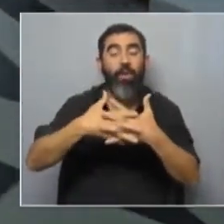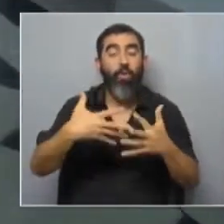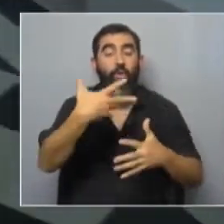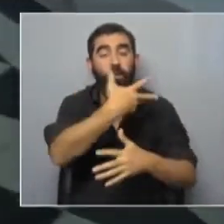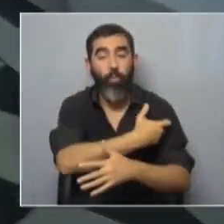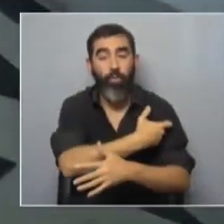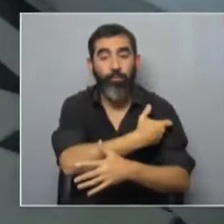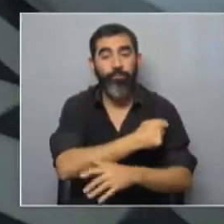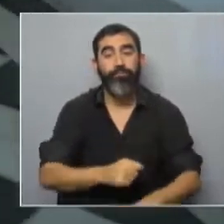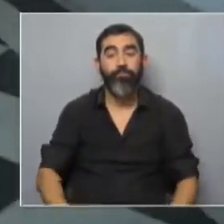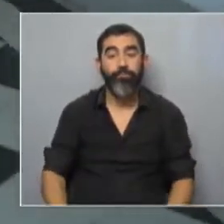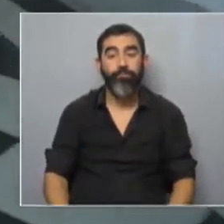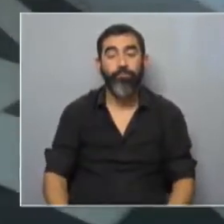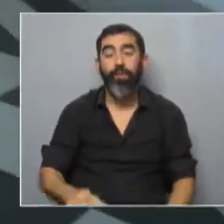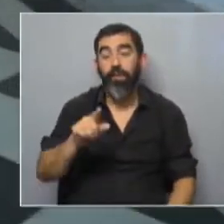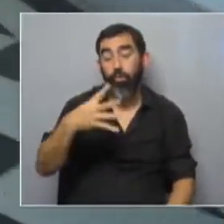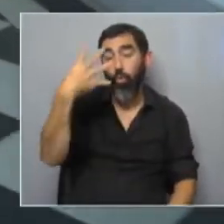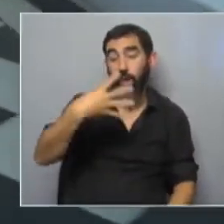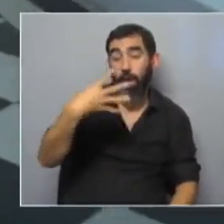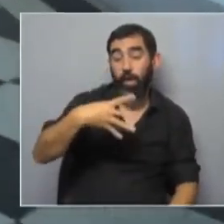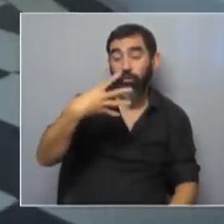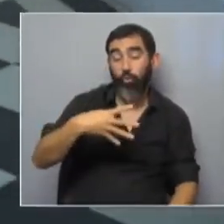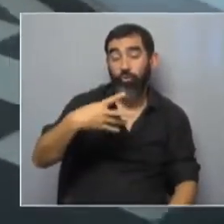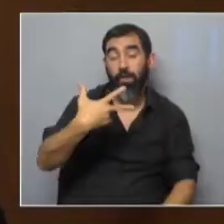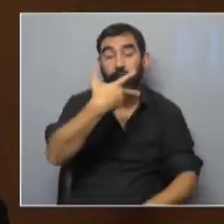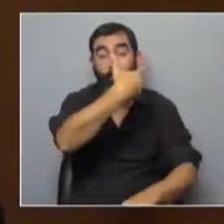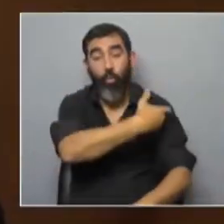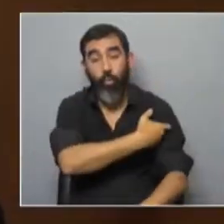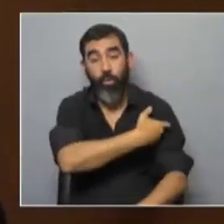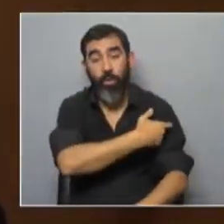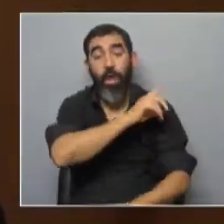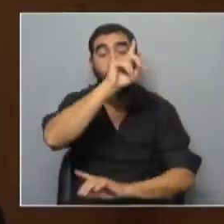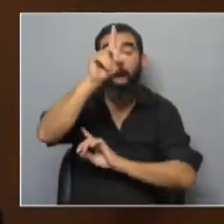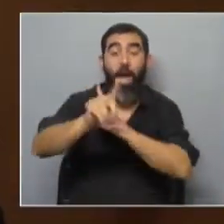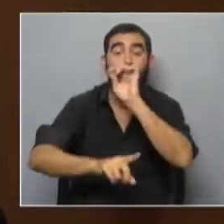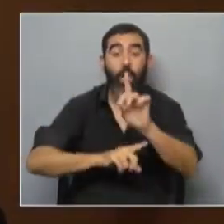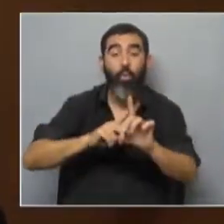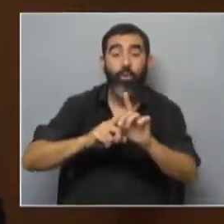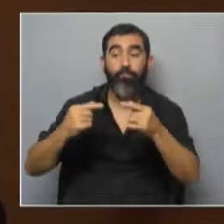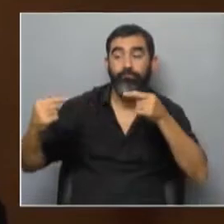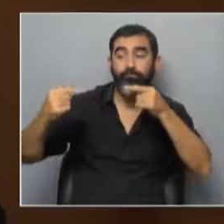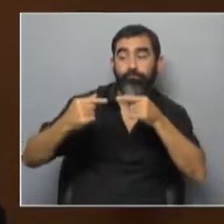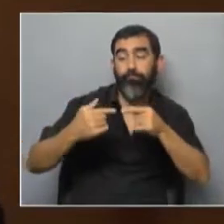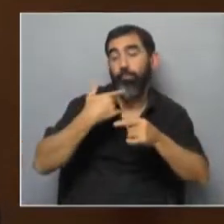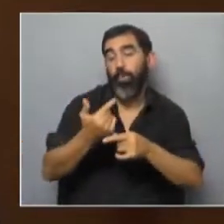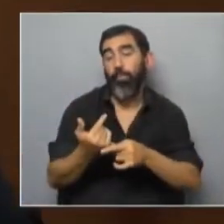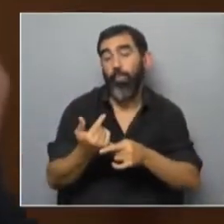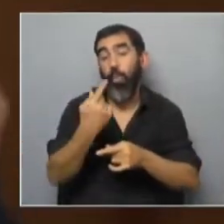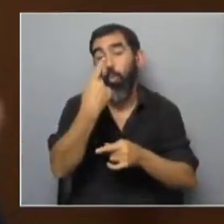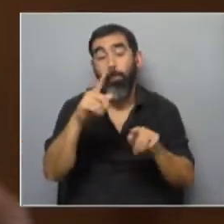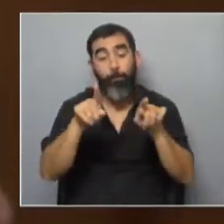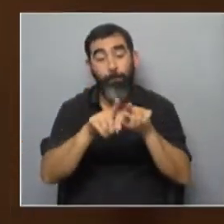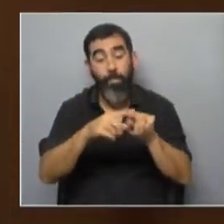vacunación. Esas 14 vacunas, algunas de ellas se dan en forma combinada, quiere decir que en un